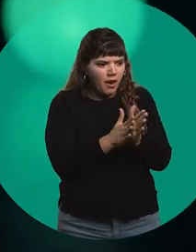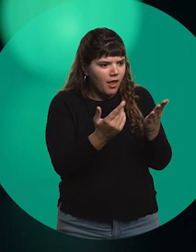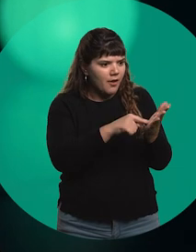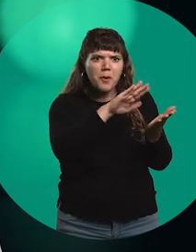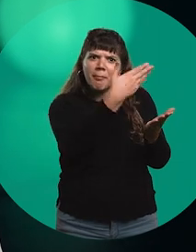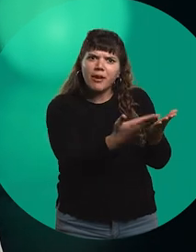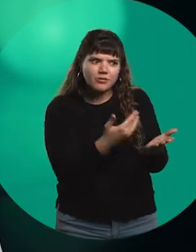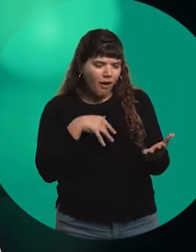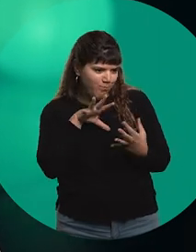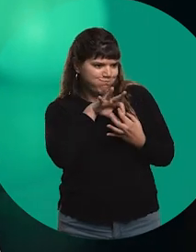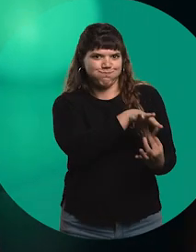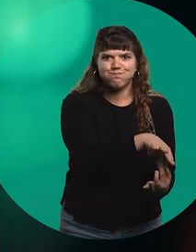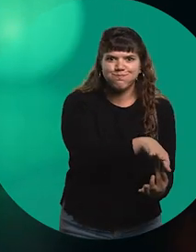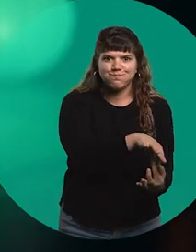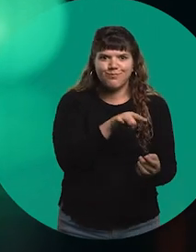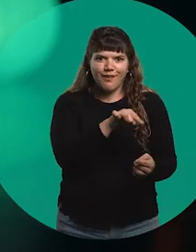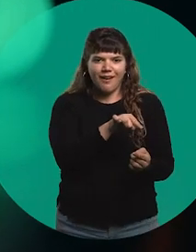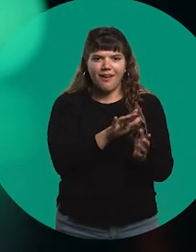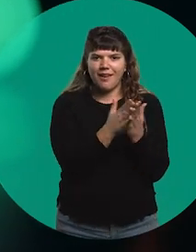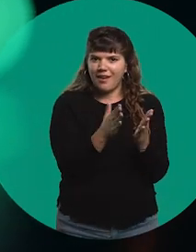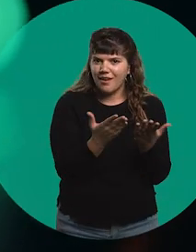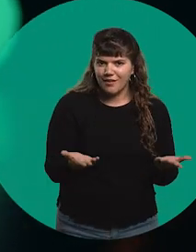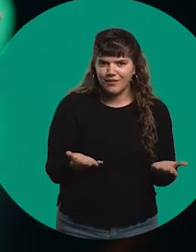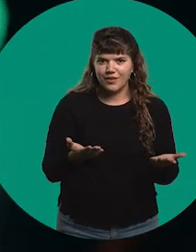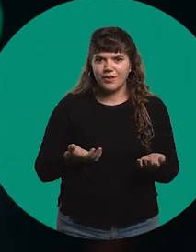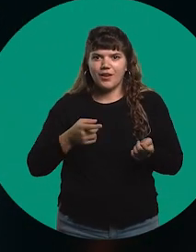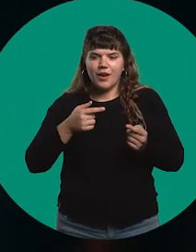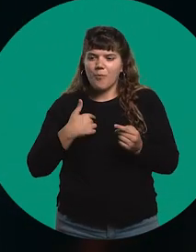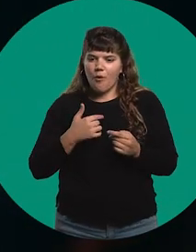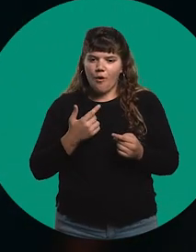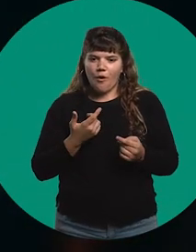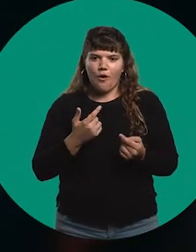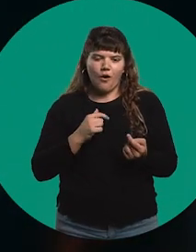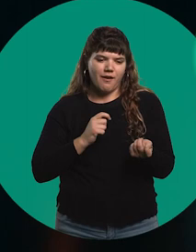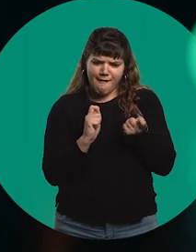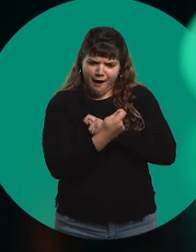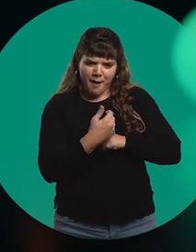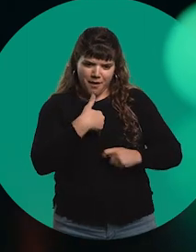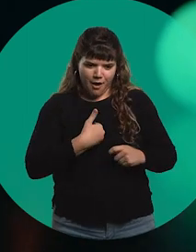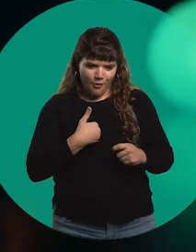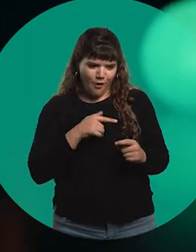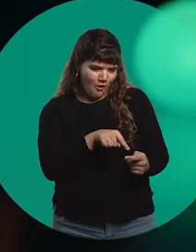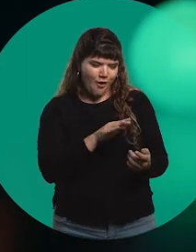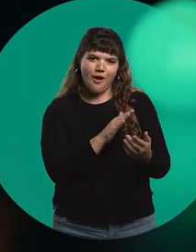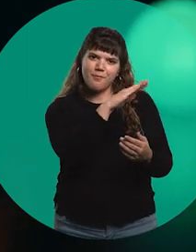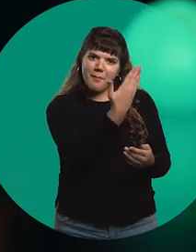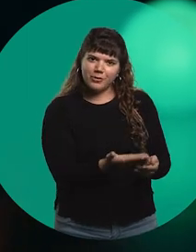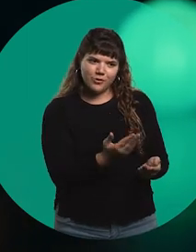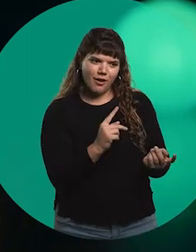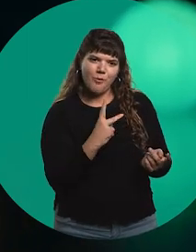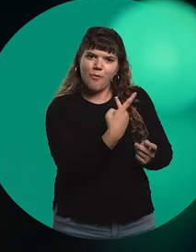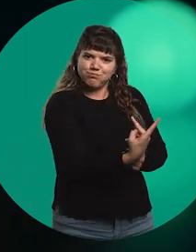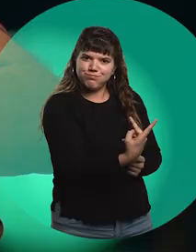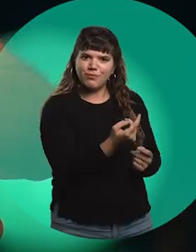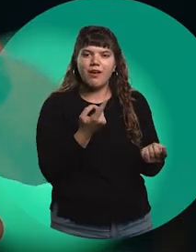Sancho Panza o el Quijote en tal cuestión, ponerte, ¿no?, que el juego te invadiera y poder ser parte de